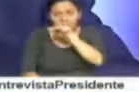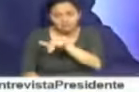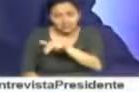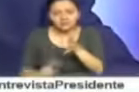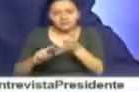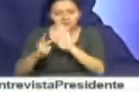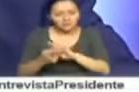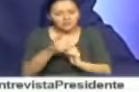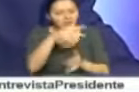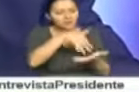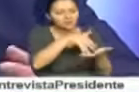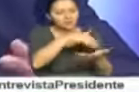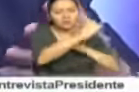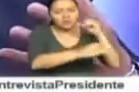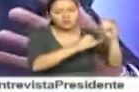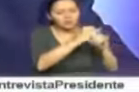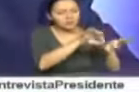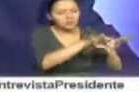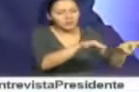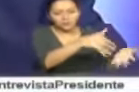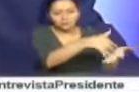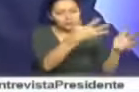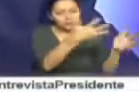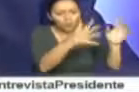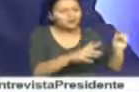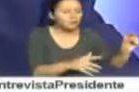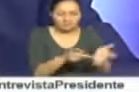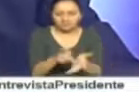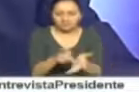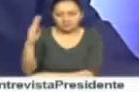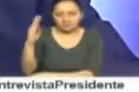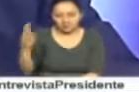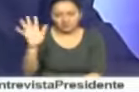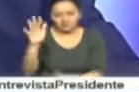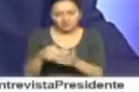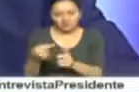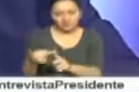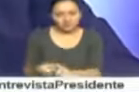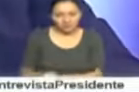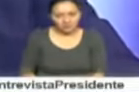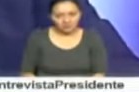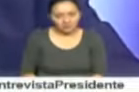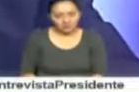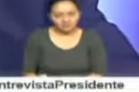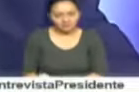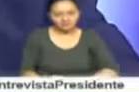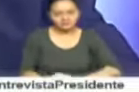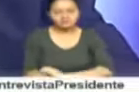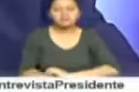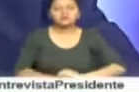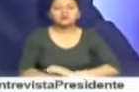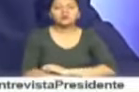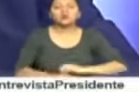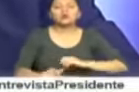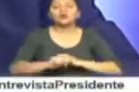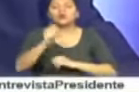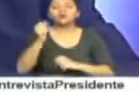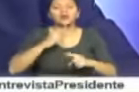extranjero, por el amor de Dios. Tengamos conciencia de lo que estamos enfrentando. Y ahí leía que otro excomandante, Livio